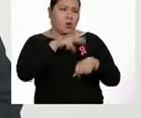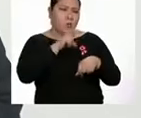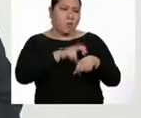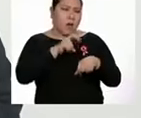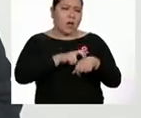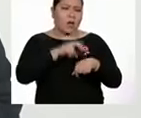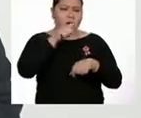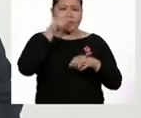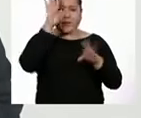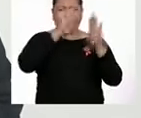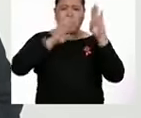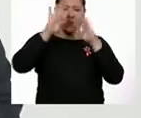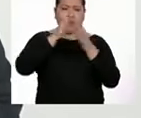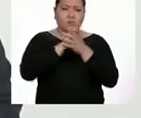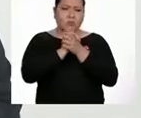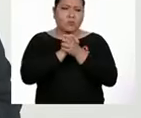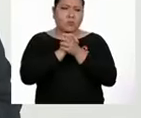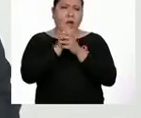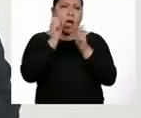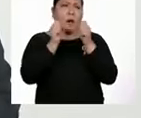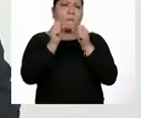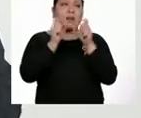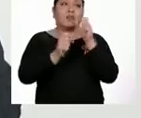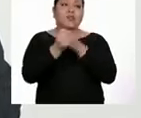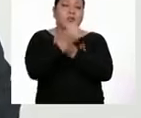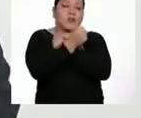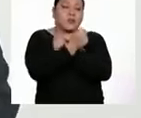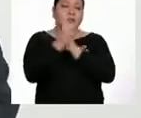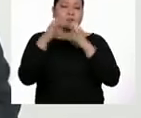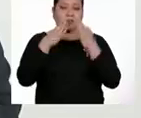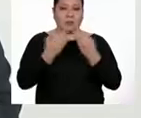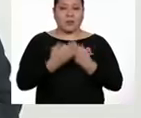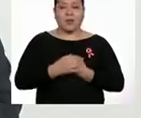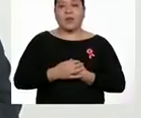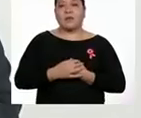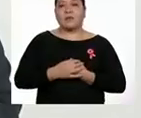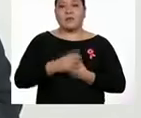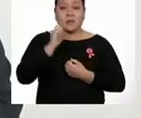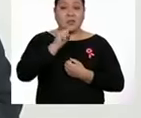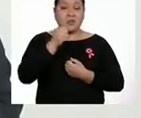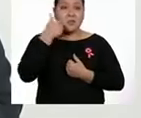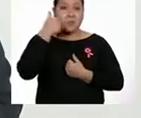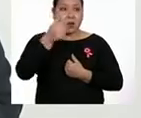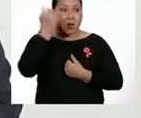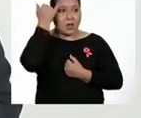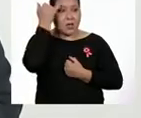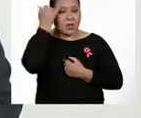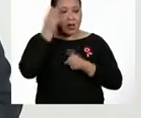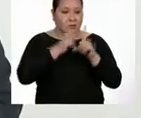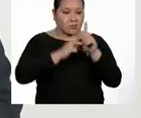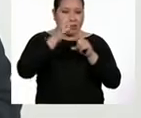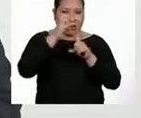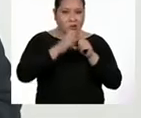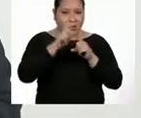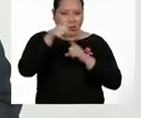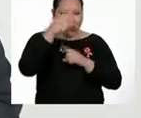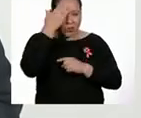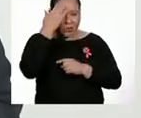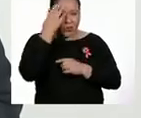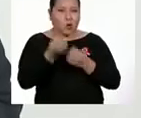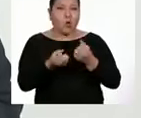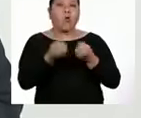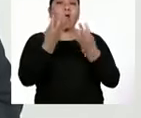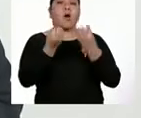queridos. Y es una muy buena iniciativa que hayas querido aprender a interpretar los valores de la presión arterial. ¿Qué